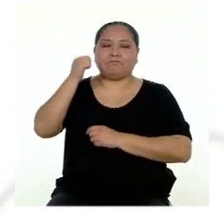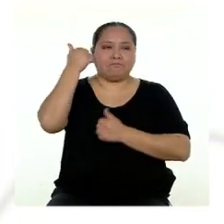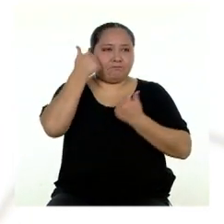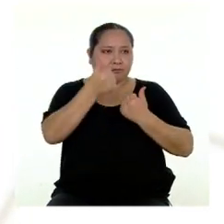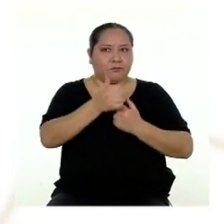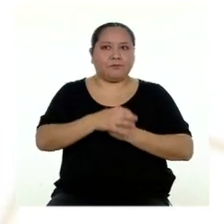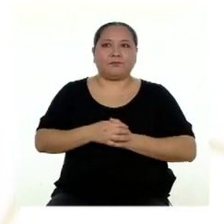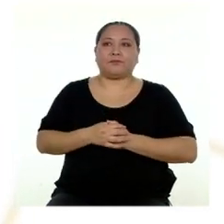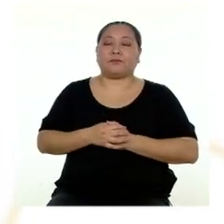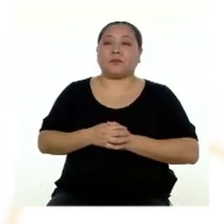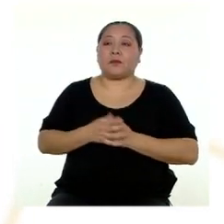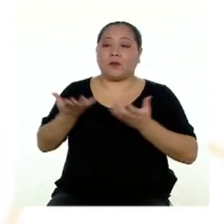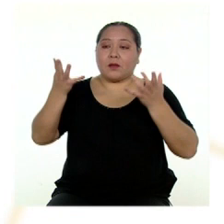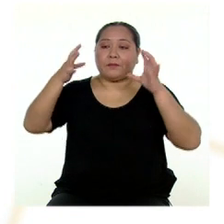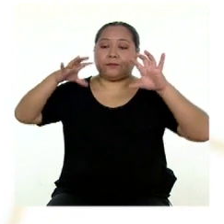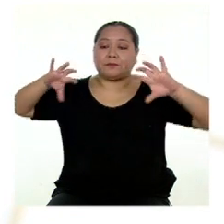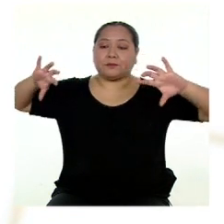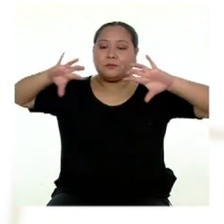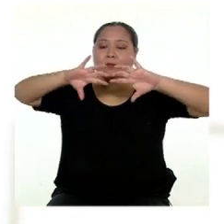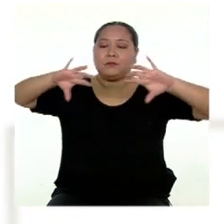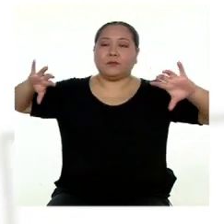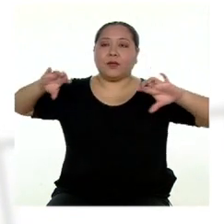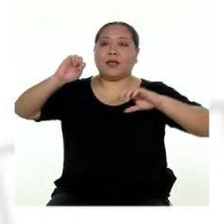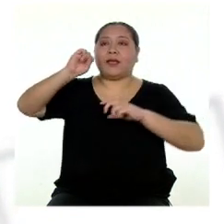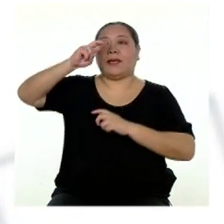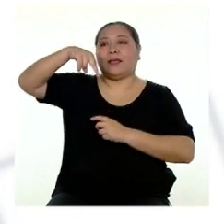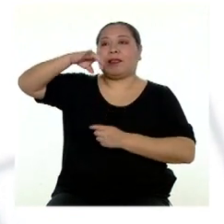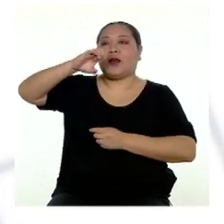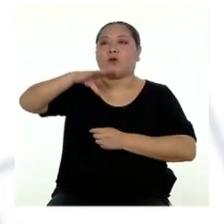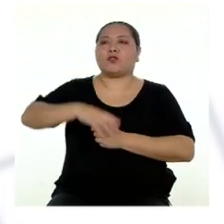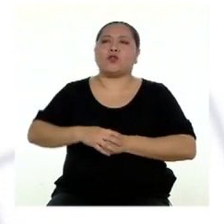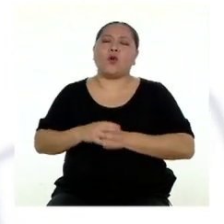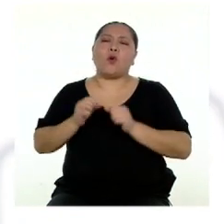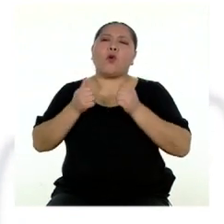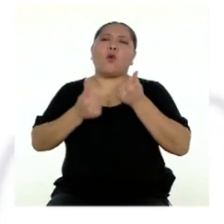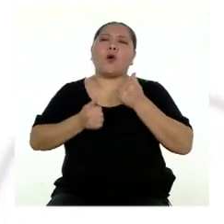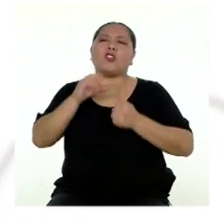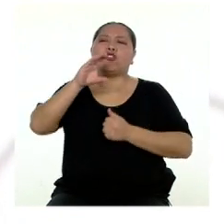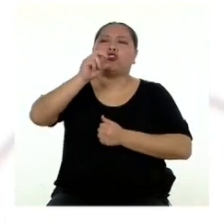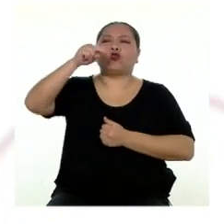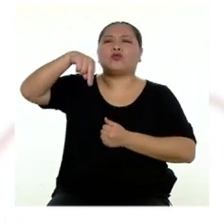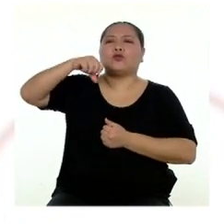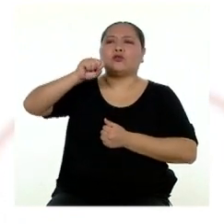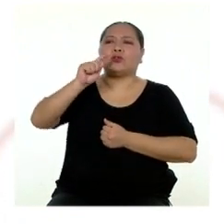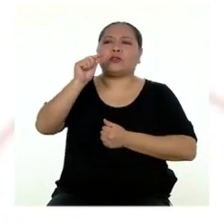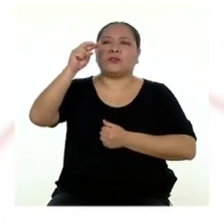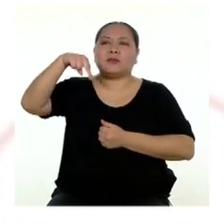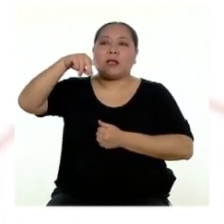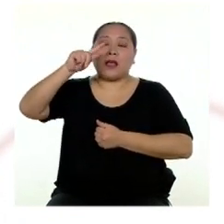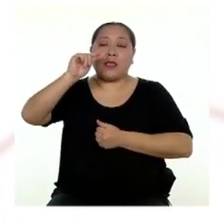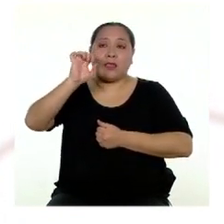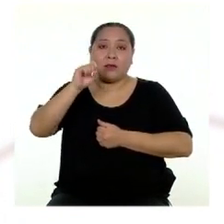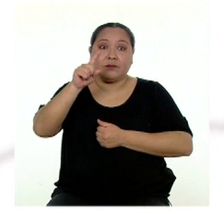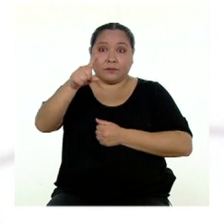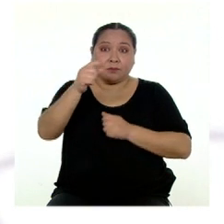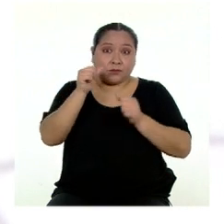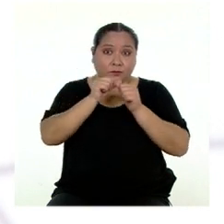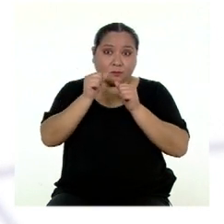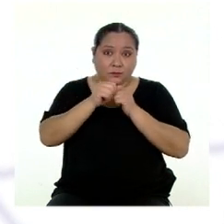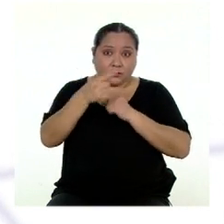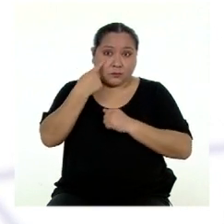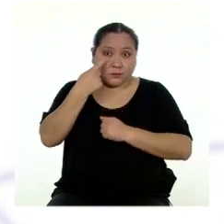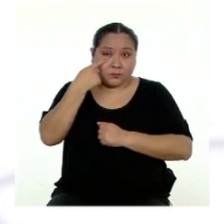bien. Dentro de toda inecuación, ¿cuáles son los términos constantes? Recuerda que se trata de valores conocidos.